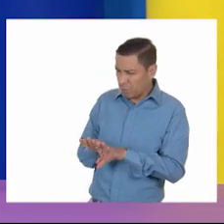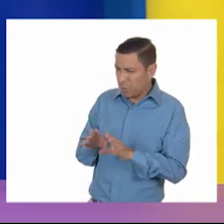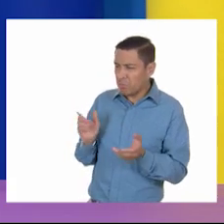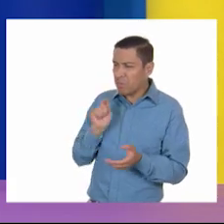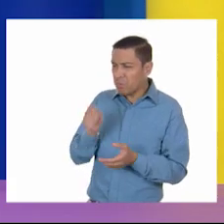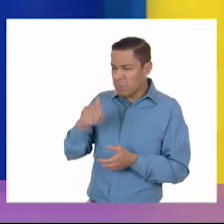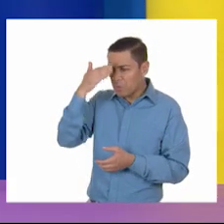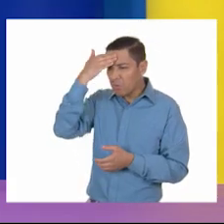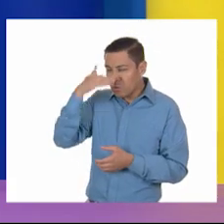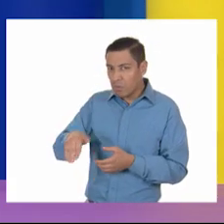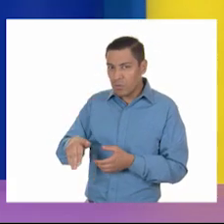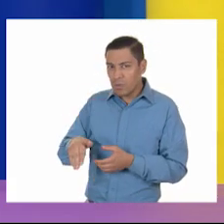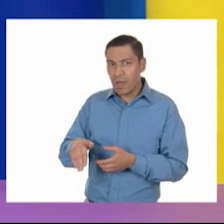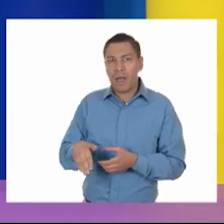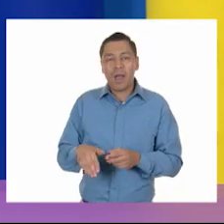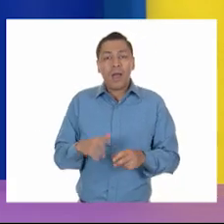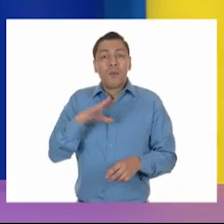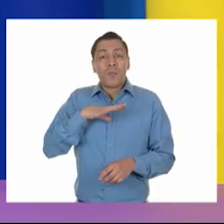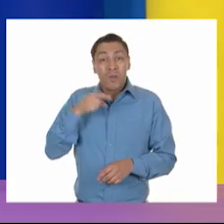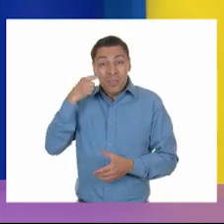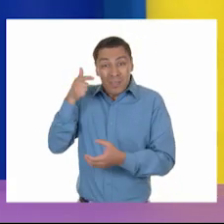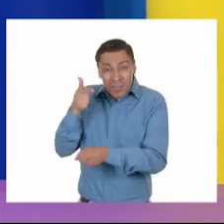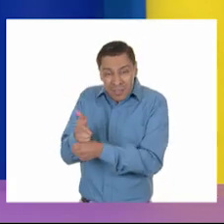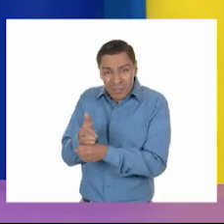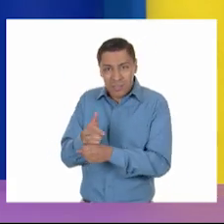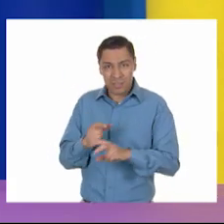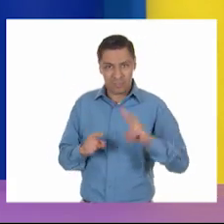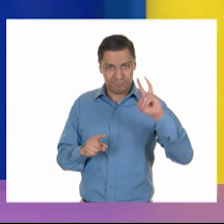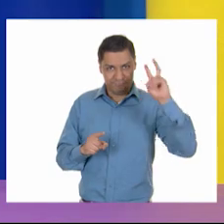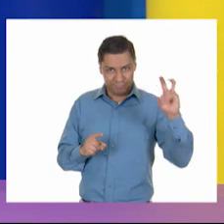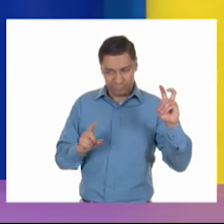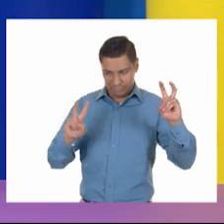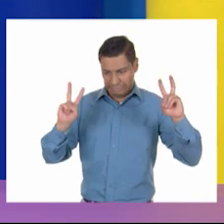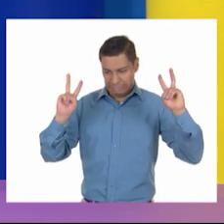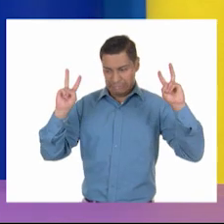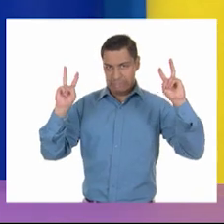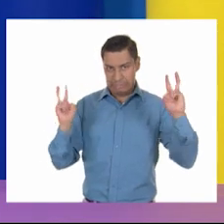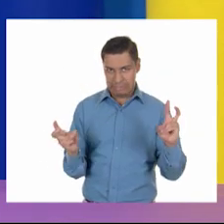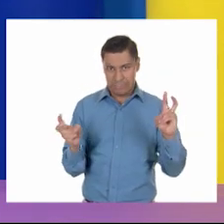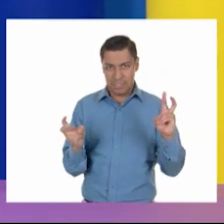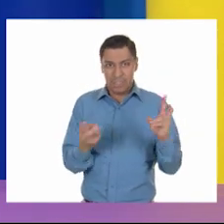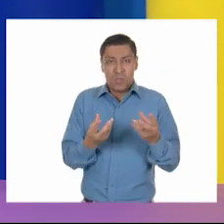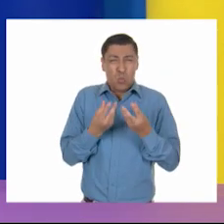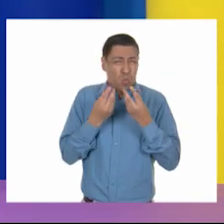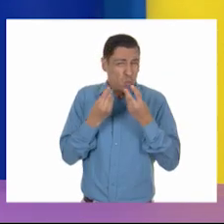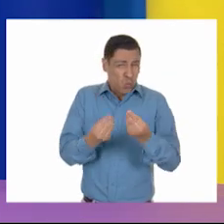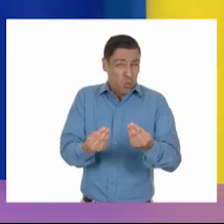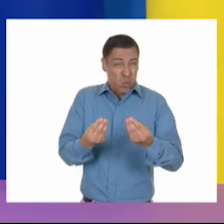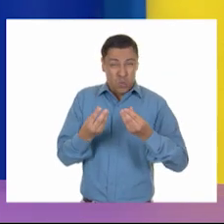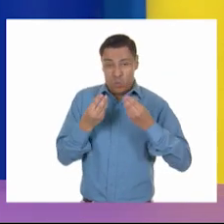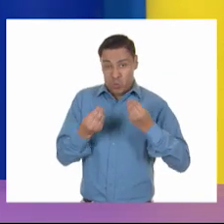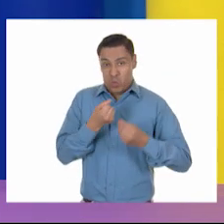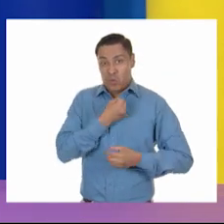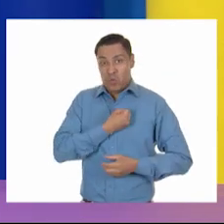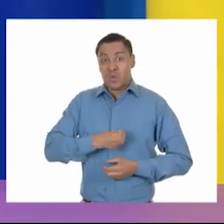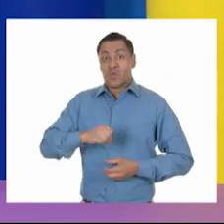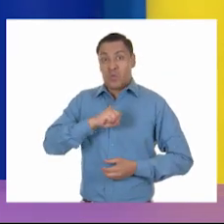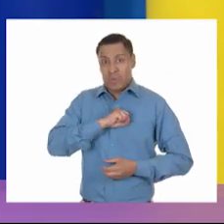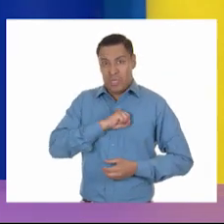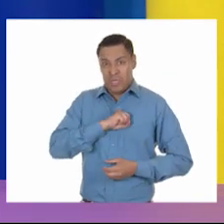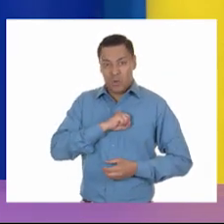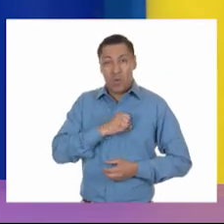Es lo que dijo sobre un astronauta debe estar muy, muy, muy sano. Y también lo de